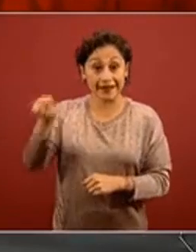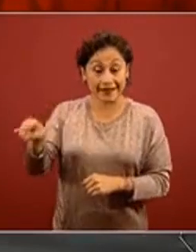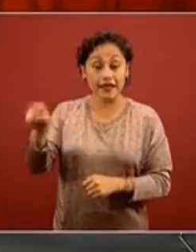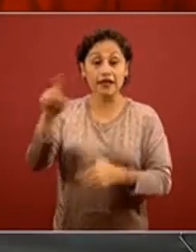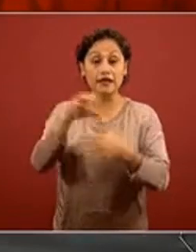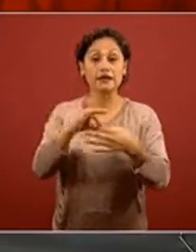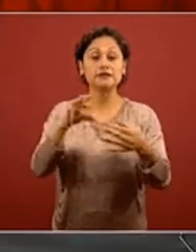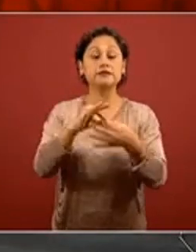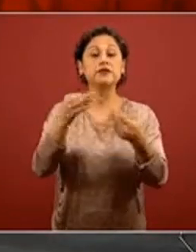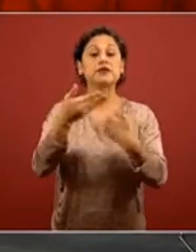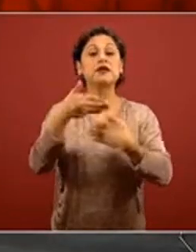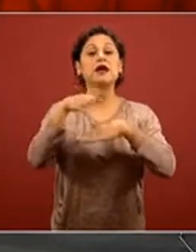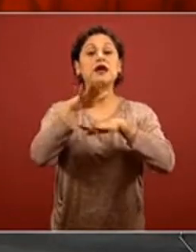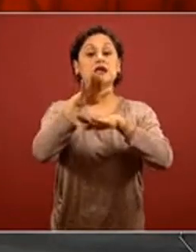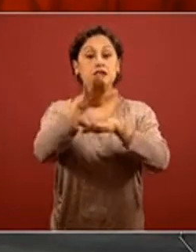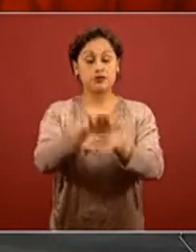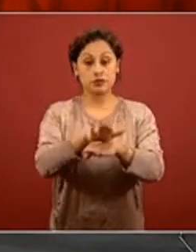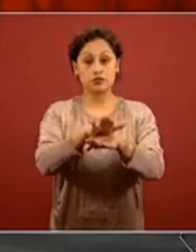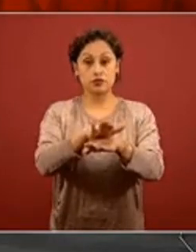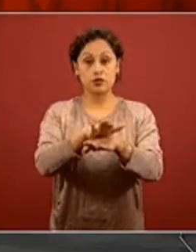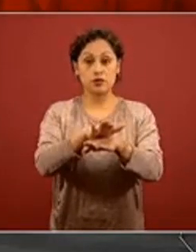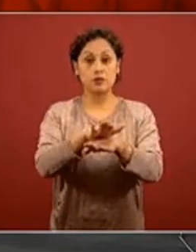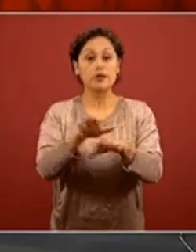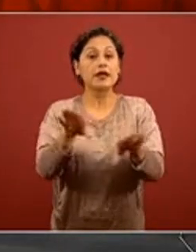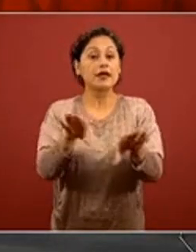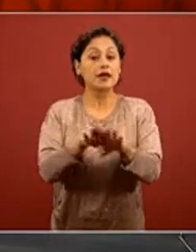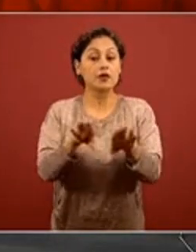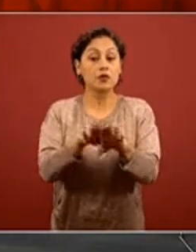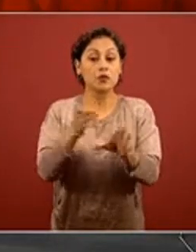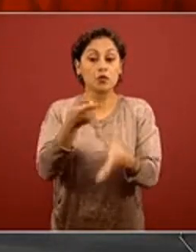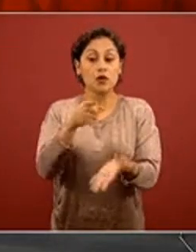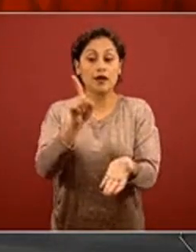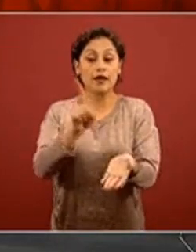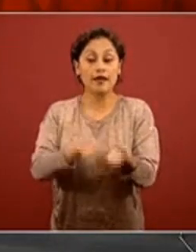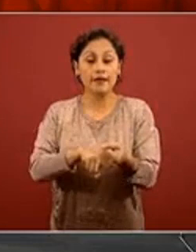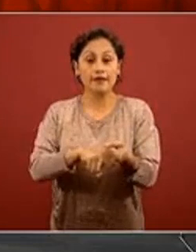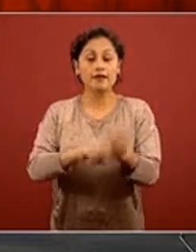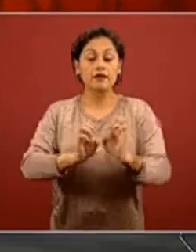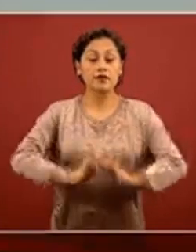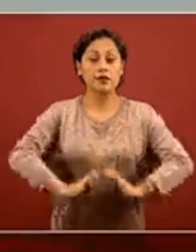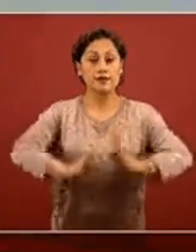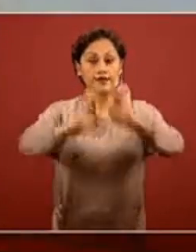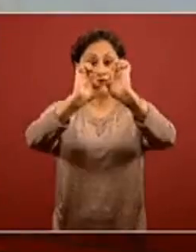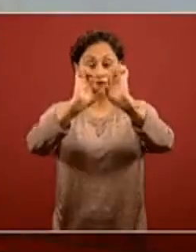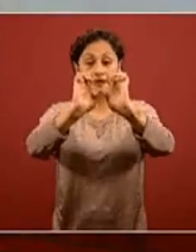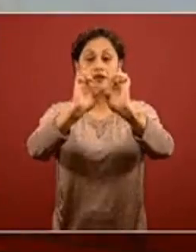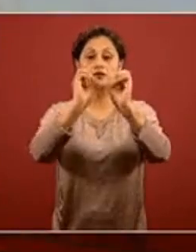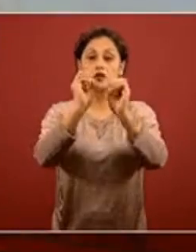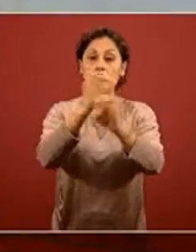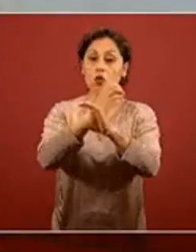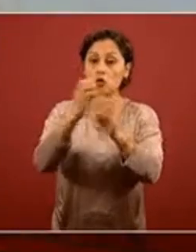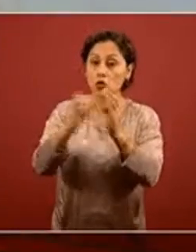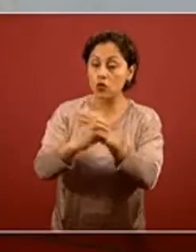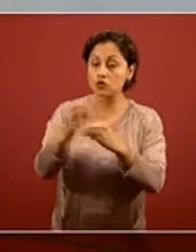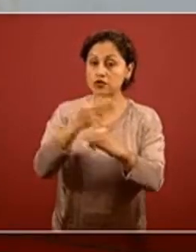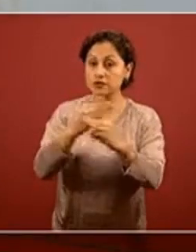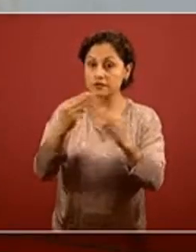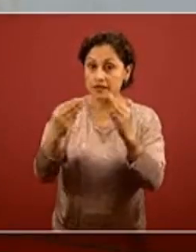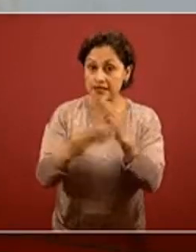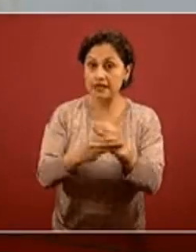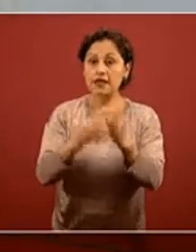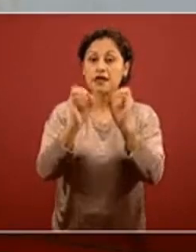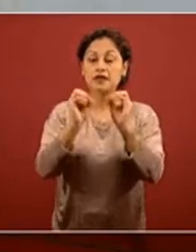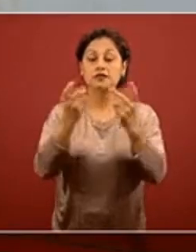es el garantizar la seguridad de los inmuebles y de las personas y de los bienes que se resguardan en estos